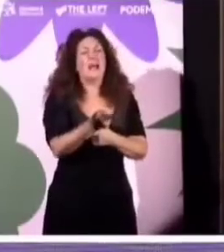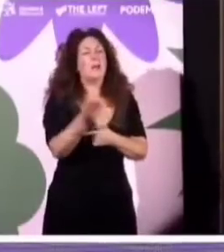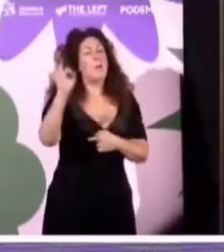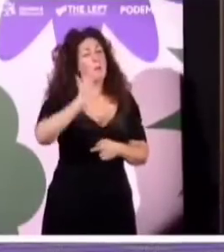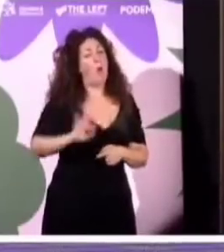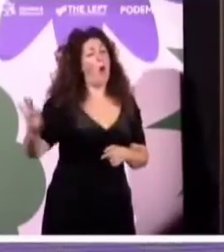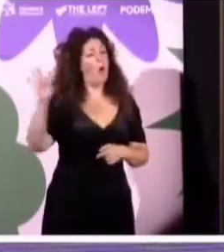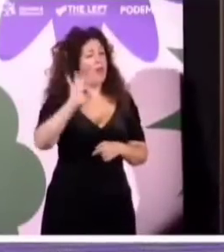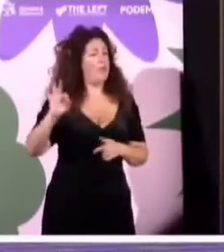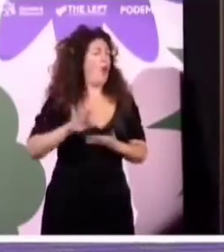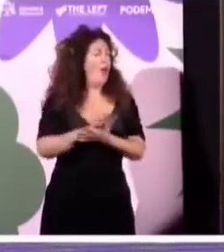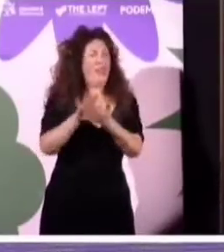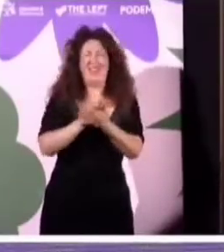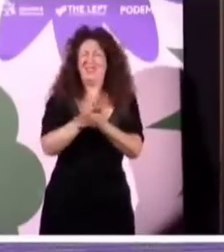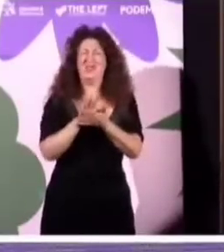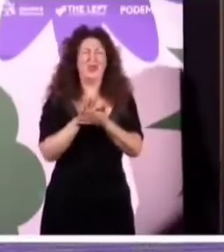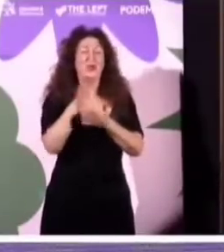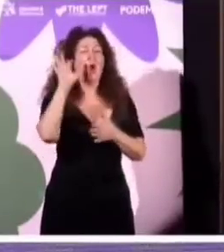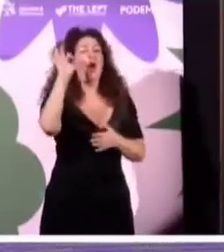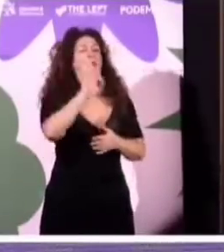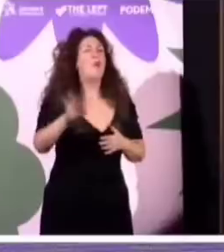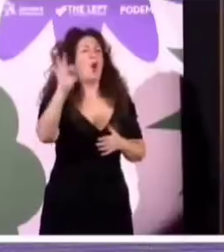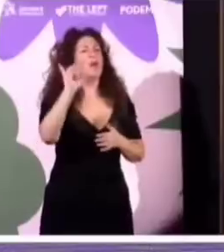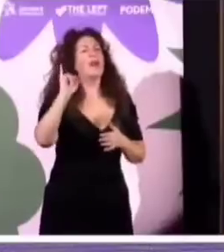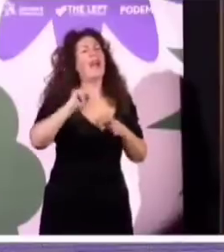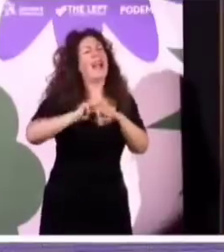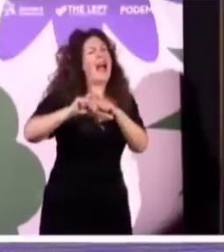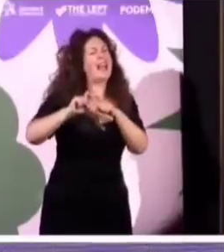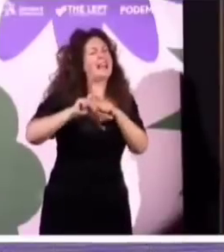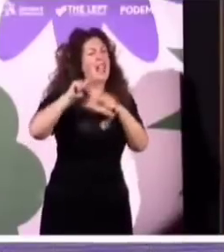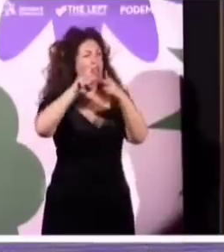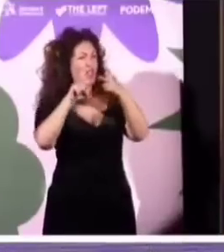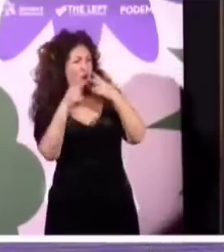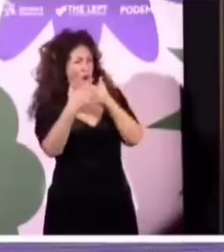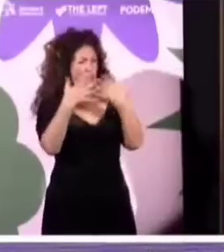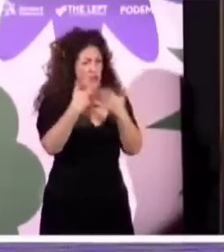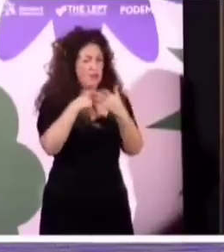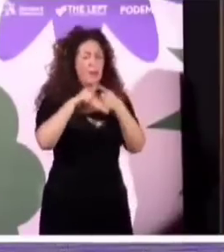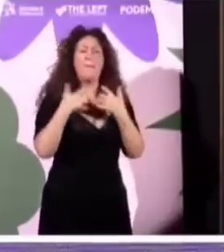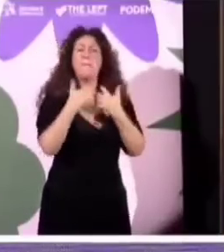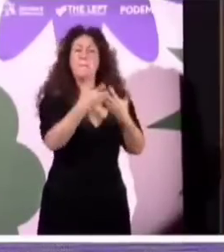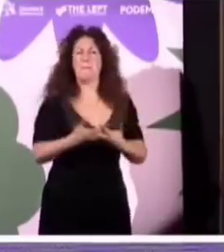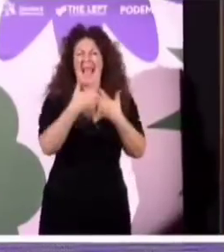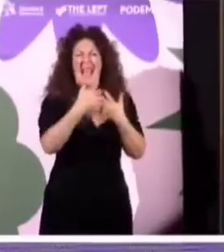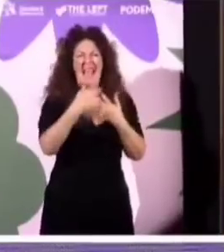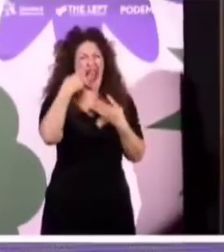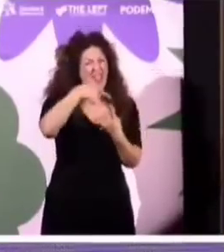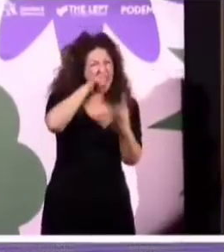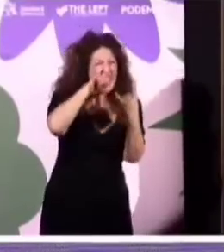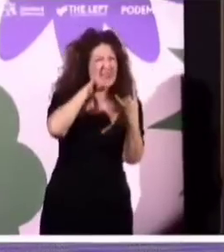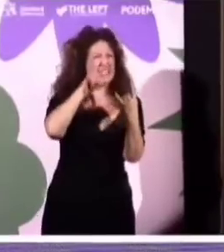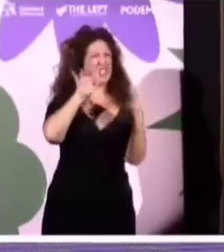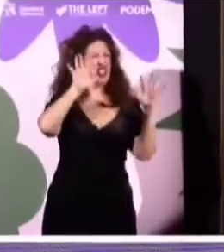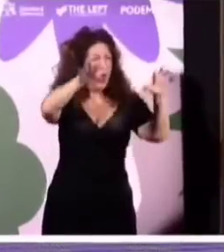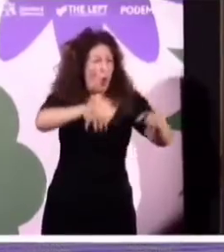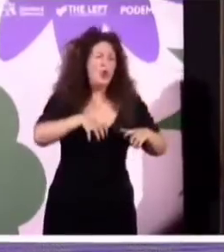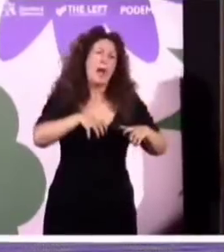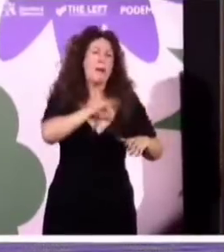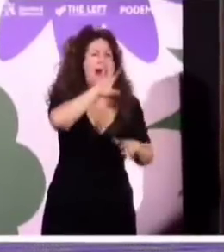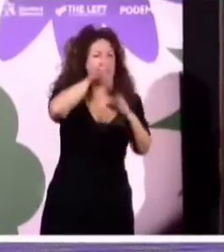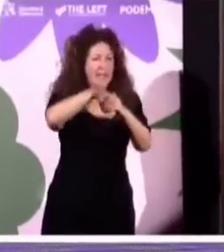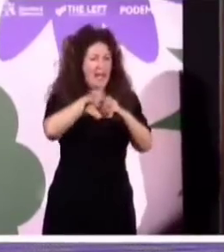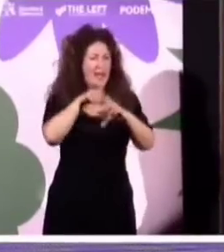Podemos. Porque Podemos combina dos características: pelear con dientes y con uñas para entrar dentro del